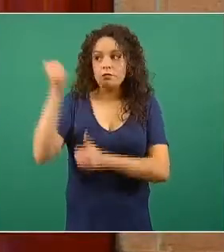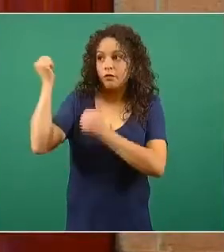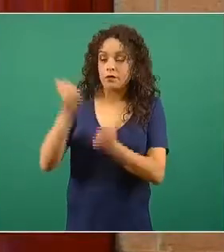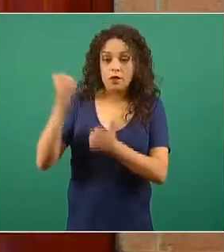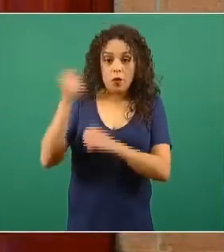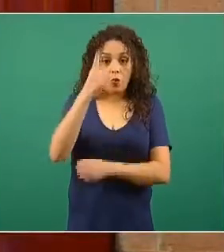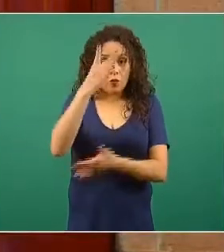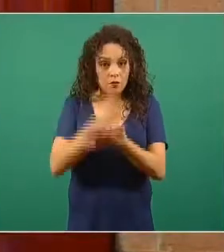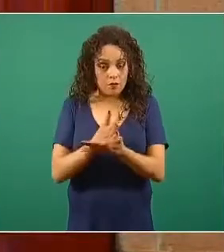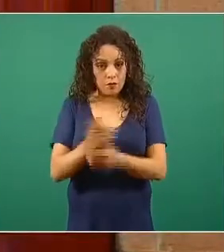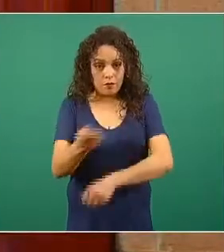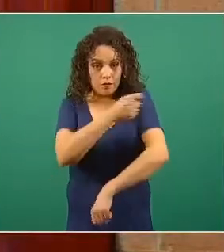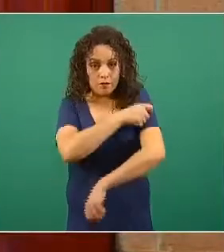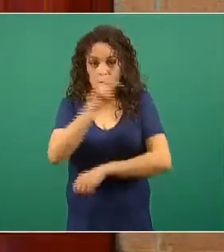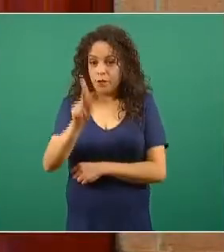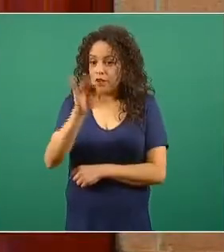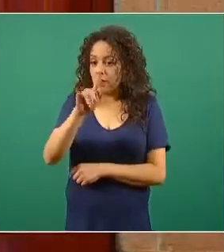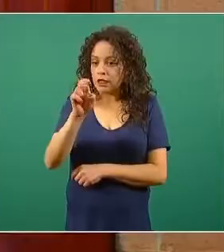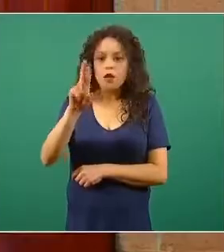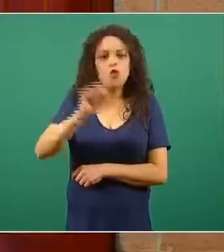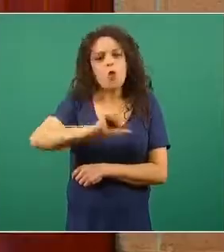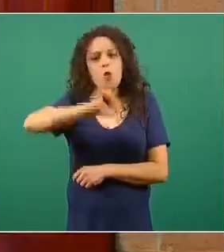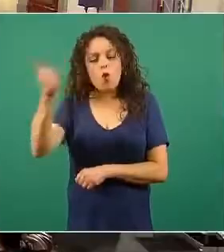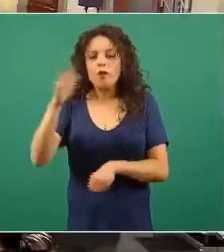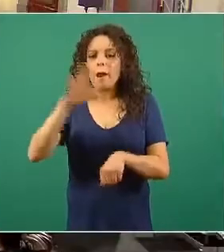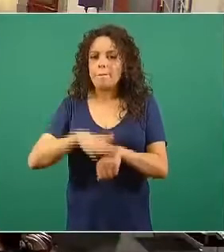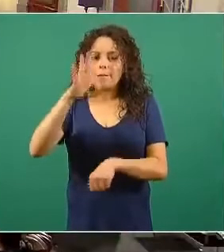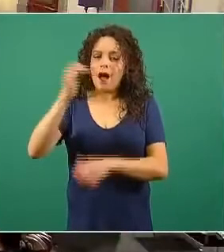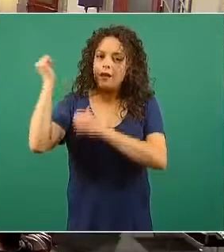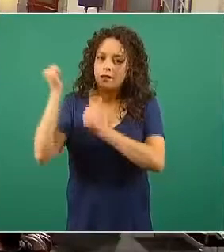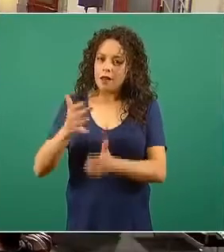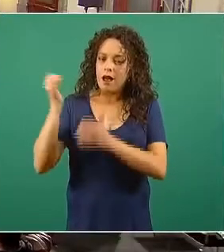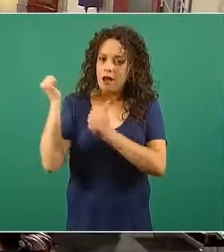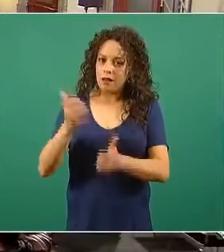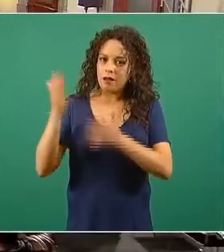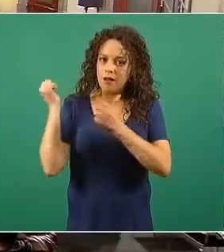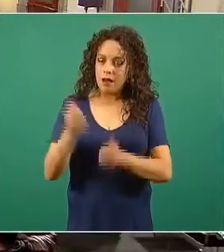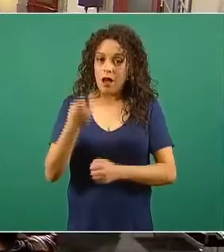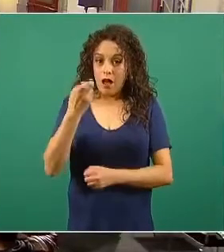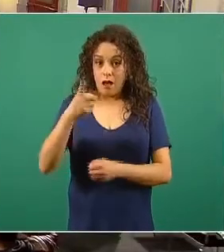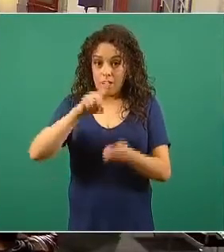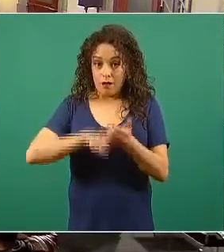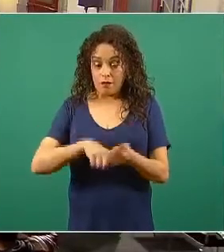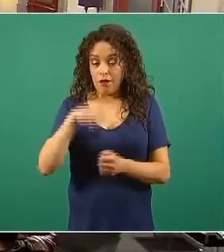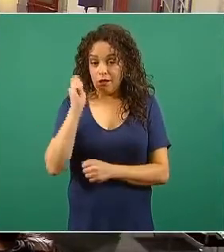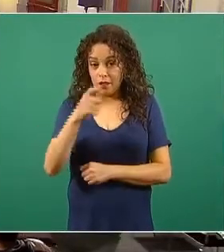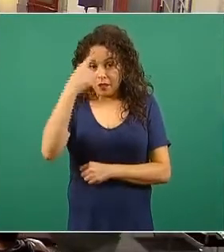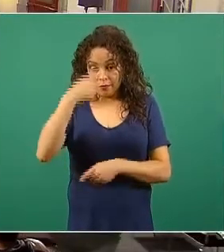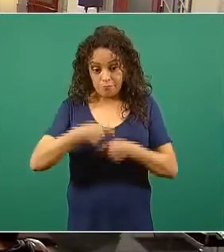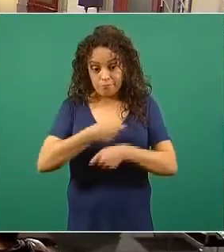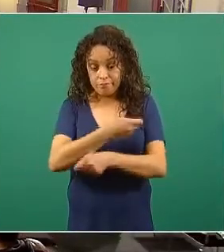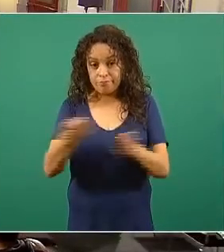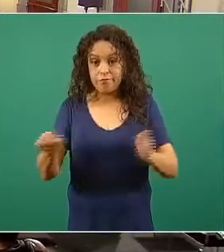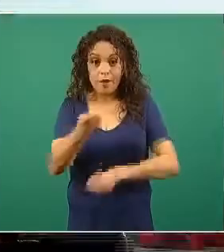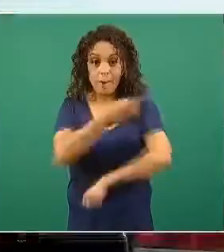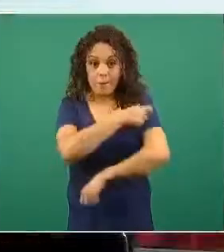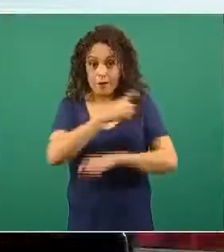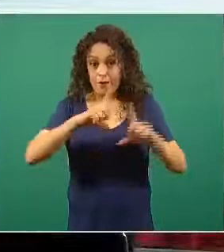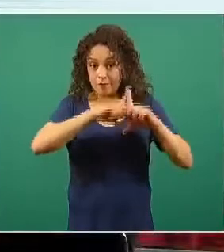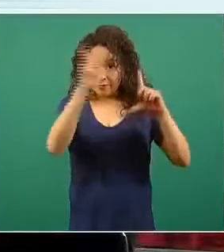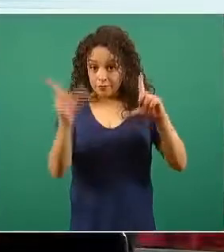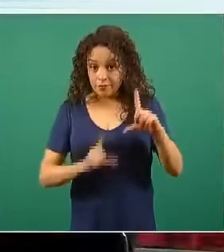la vacuna de Pfizer, sino otras vacunas más, y en el marco de esta política nacional de vacunación,